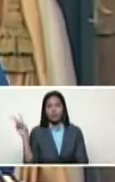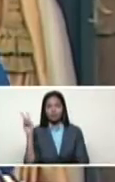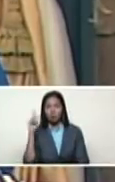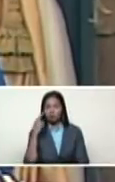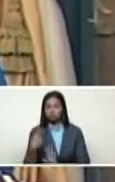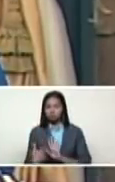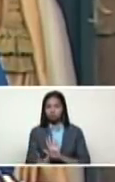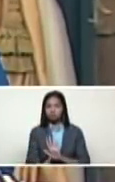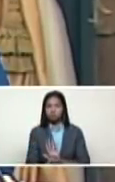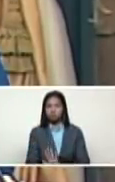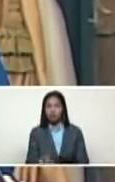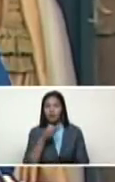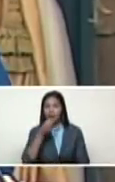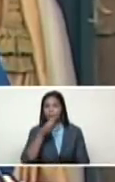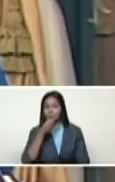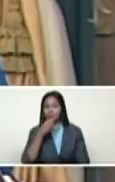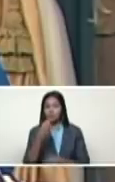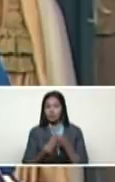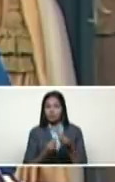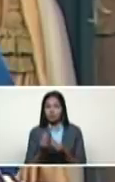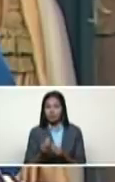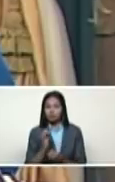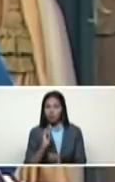propia rueda de prensa llevó